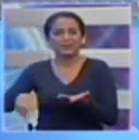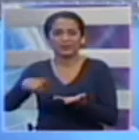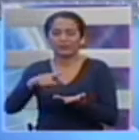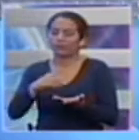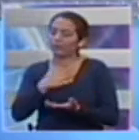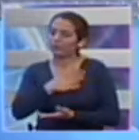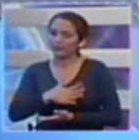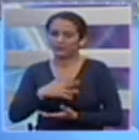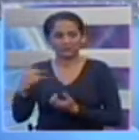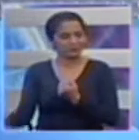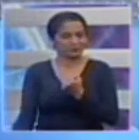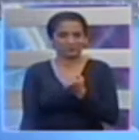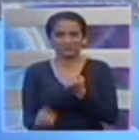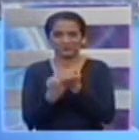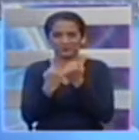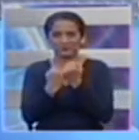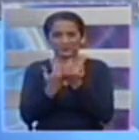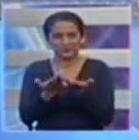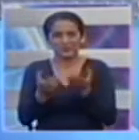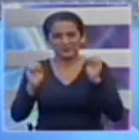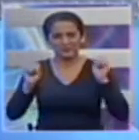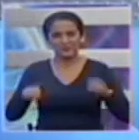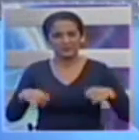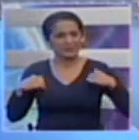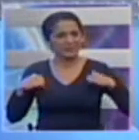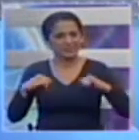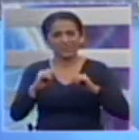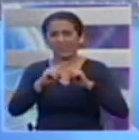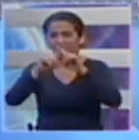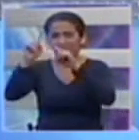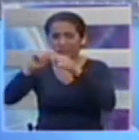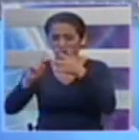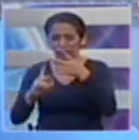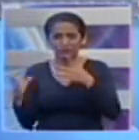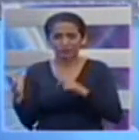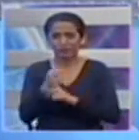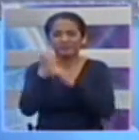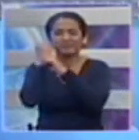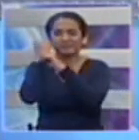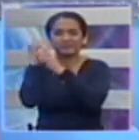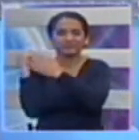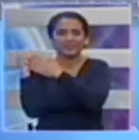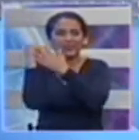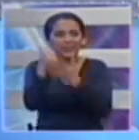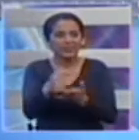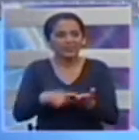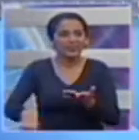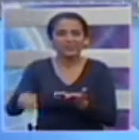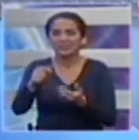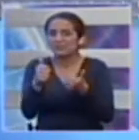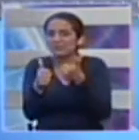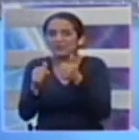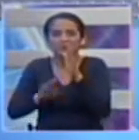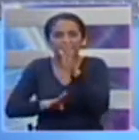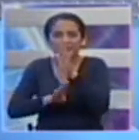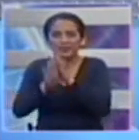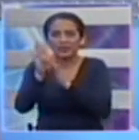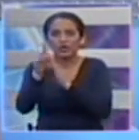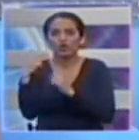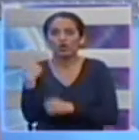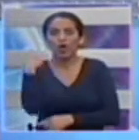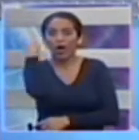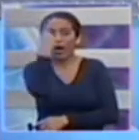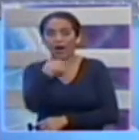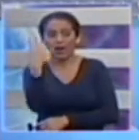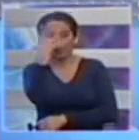los cuencanos confíen en el trabajo que vamos a poder hacer y que se den cuenta que realmente esto simplemente es para ayudar a la gente, que no solamente es una cara bonita, sino hay